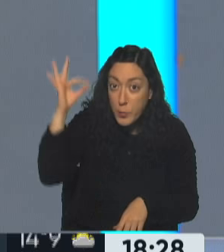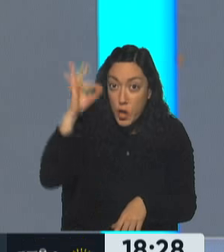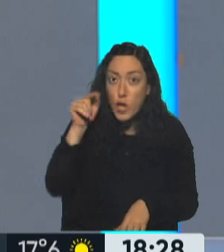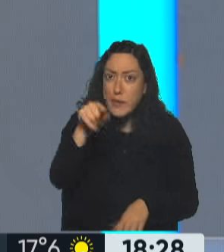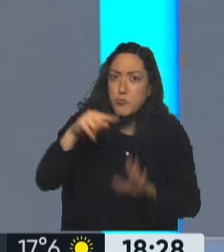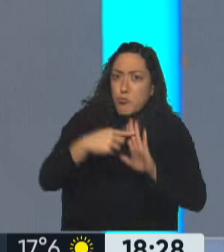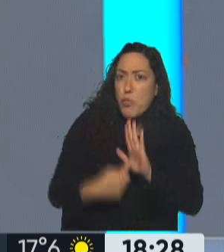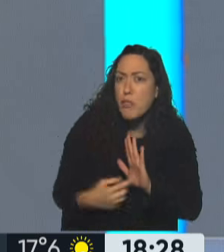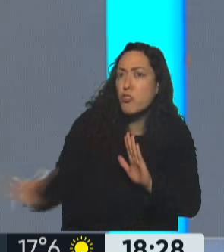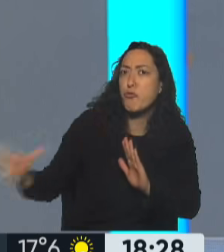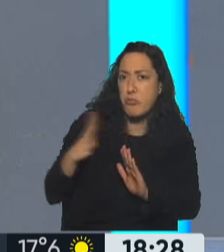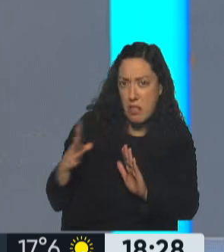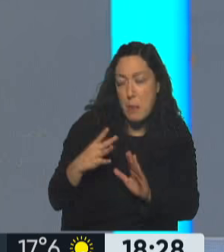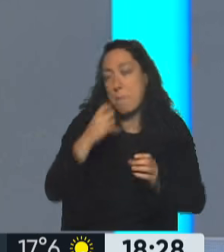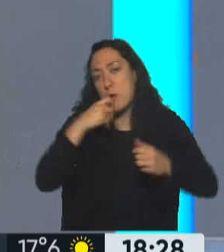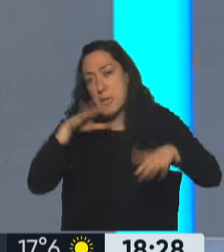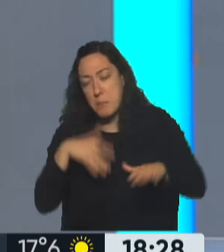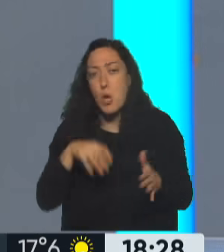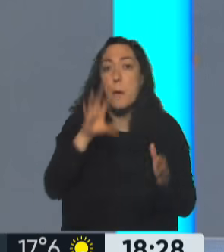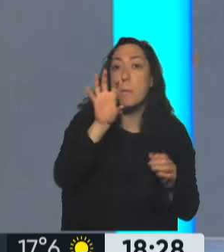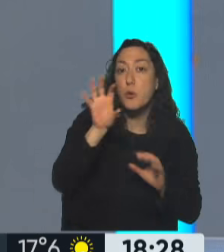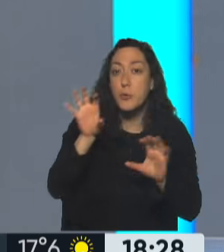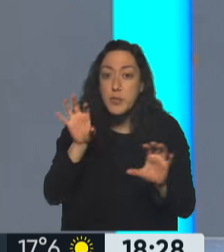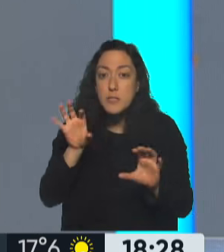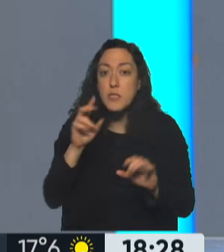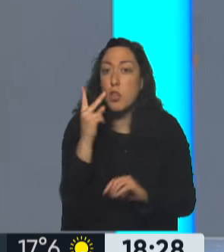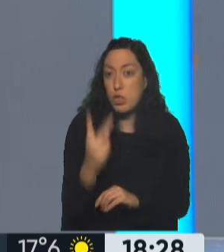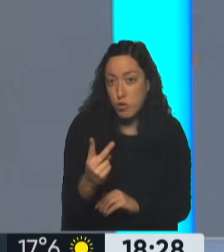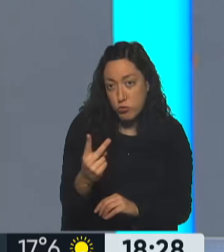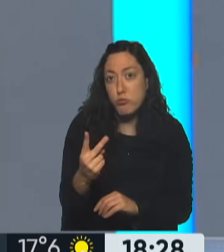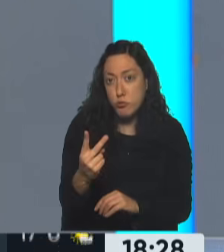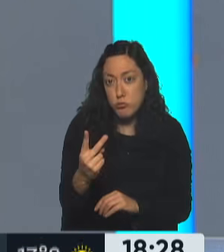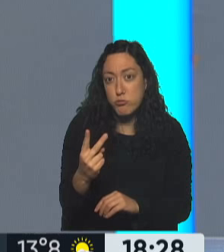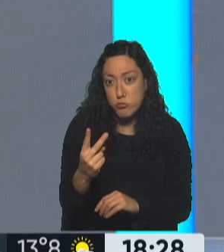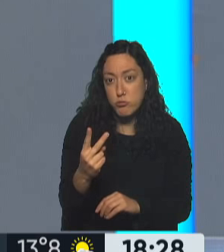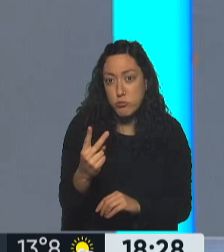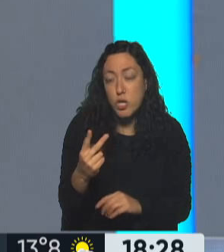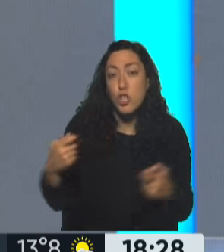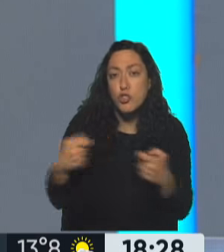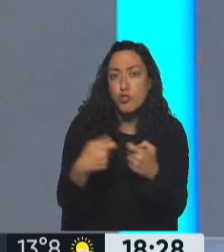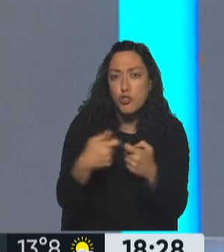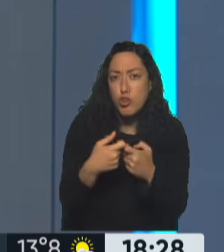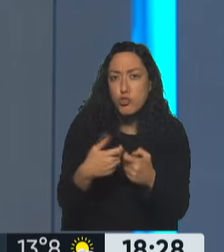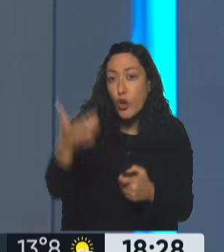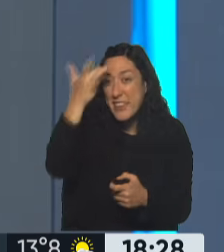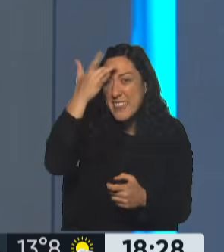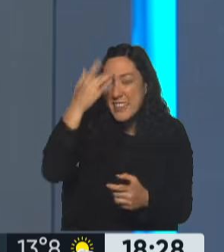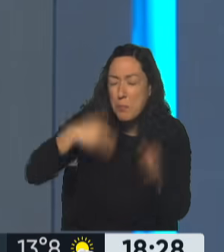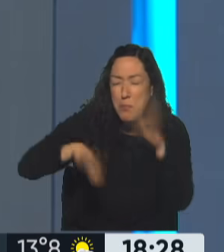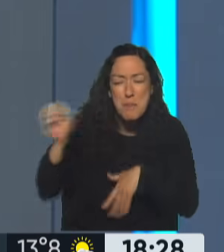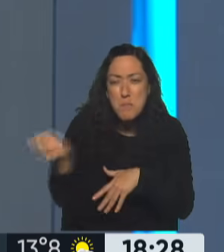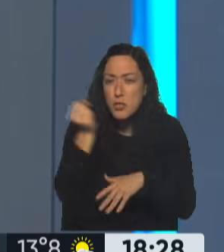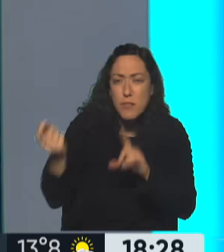aparece. Por ejemplo, hay 2 provincias que tienen como principal socio comercial a India, que es la I de los